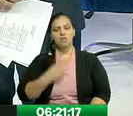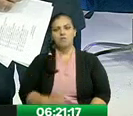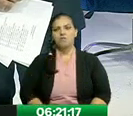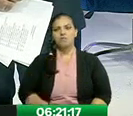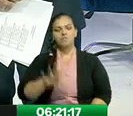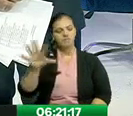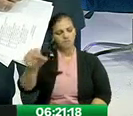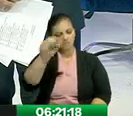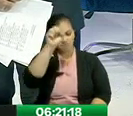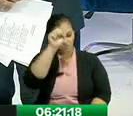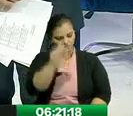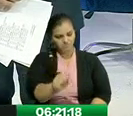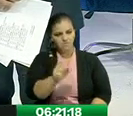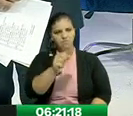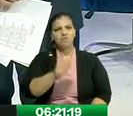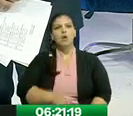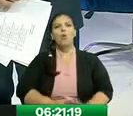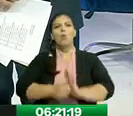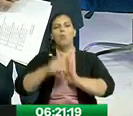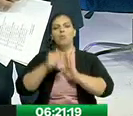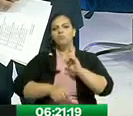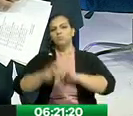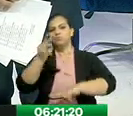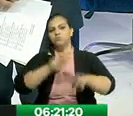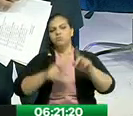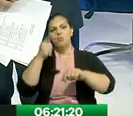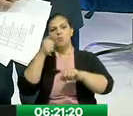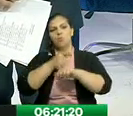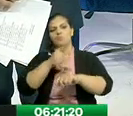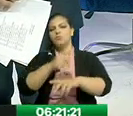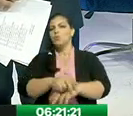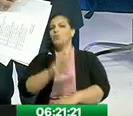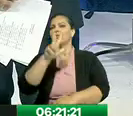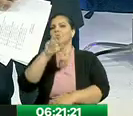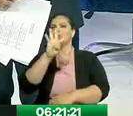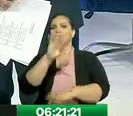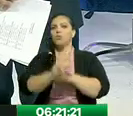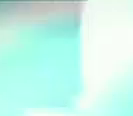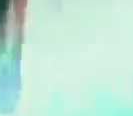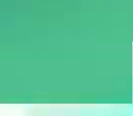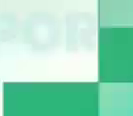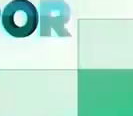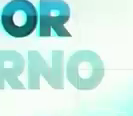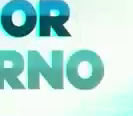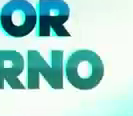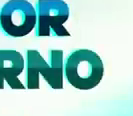la pérdida de su joven hijo. Veamos la información.